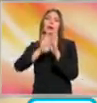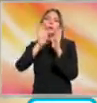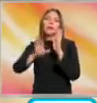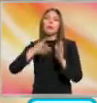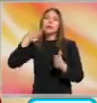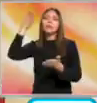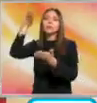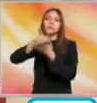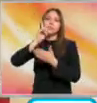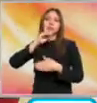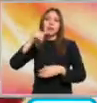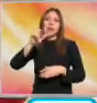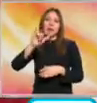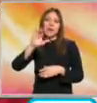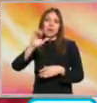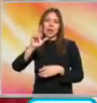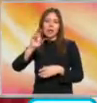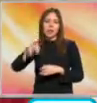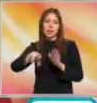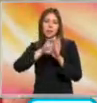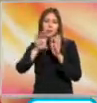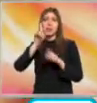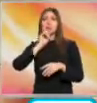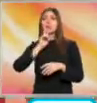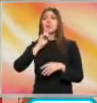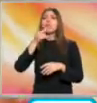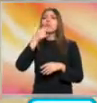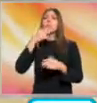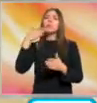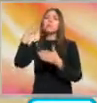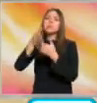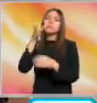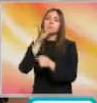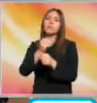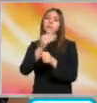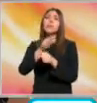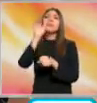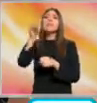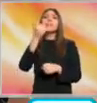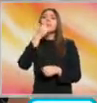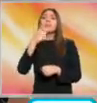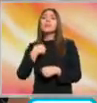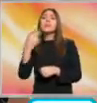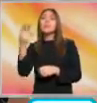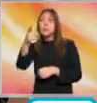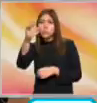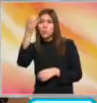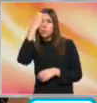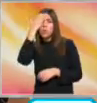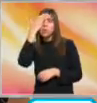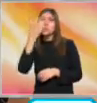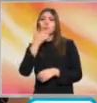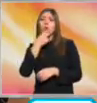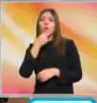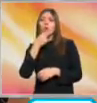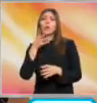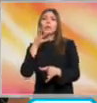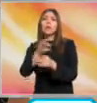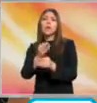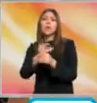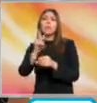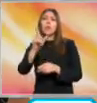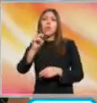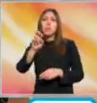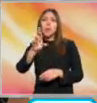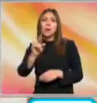un electricista, y don Raúl Así de, llegó. ¿conocería también a un plomero? Claro. Ah, pues sí, yo se lo puedo recomendar. O sea, al